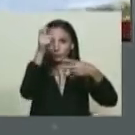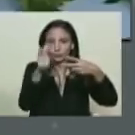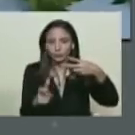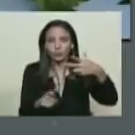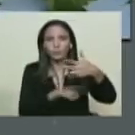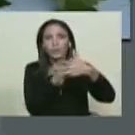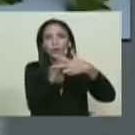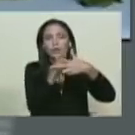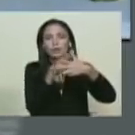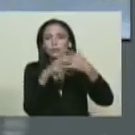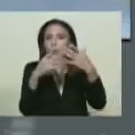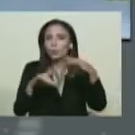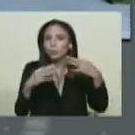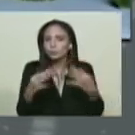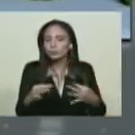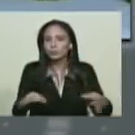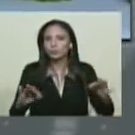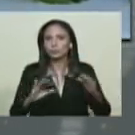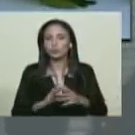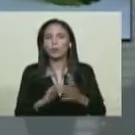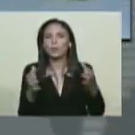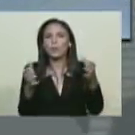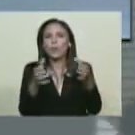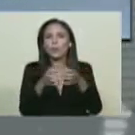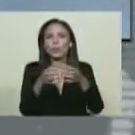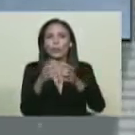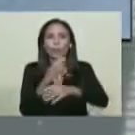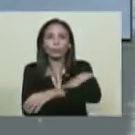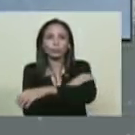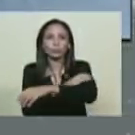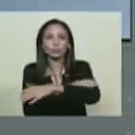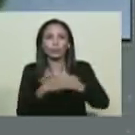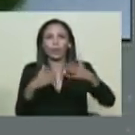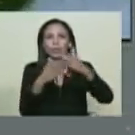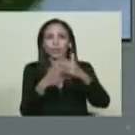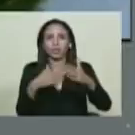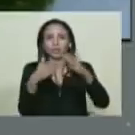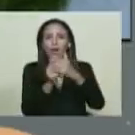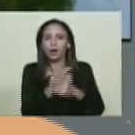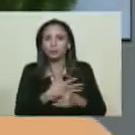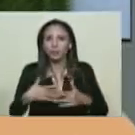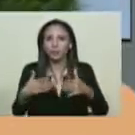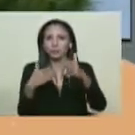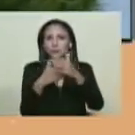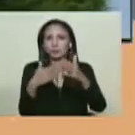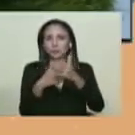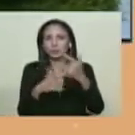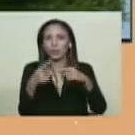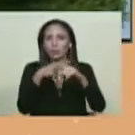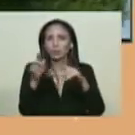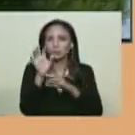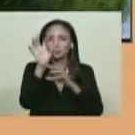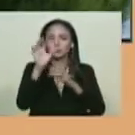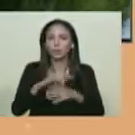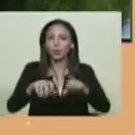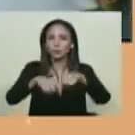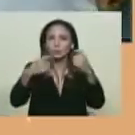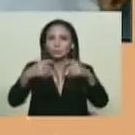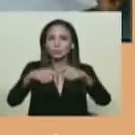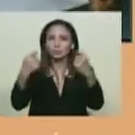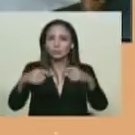destruyó todo eso. El capitalismo, y en su fase imperialista colonial, destruyó todo, pero sobre